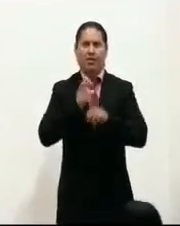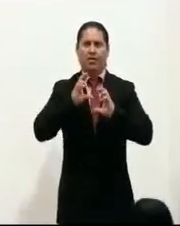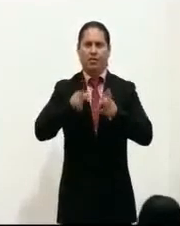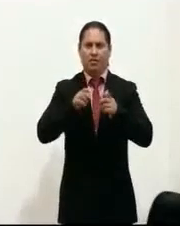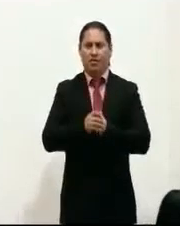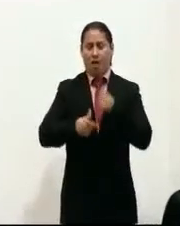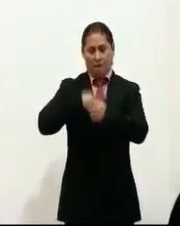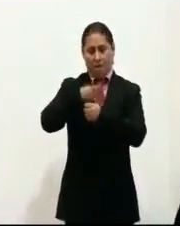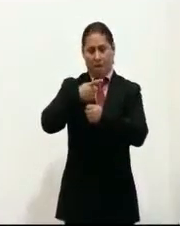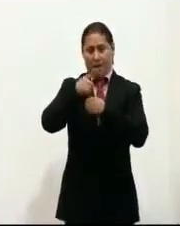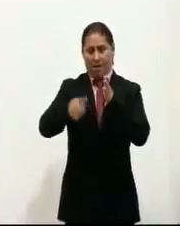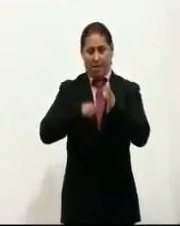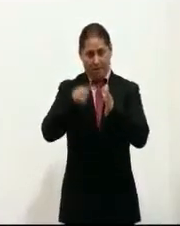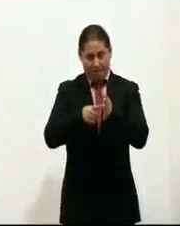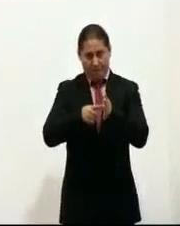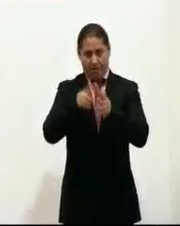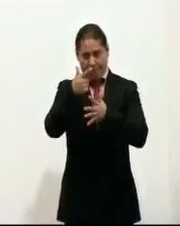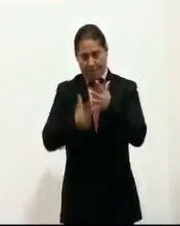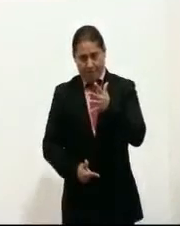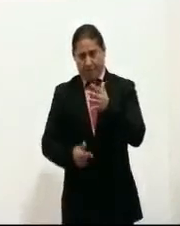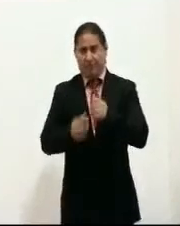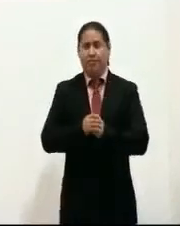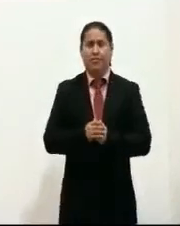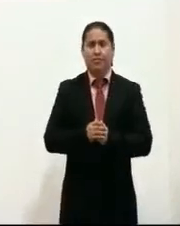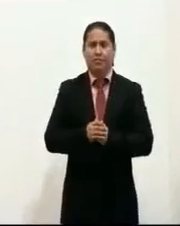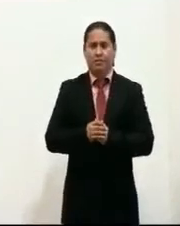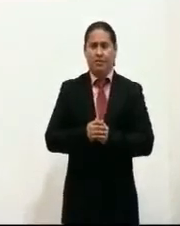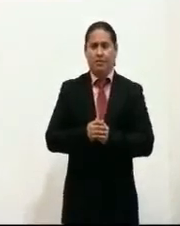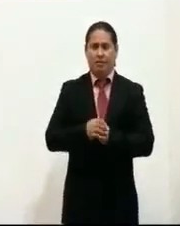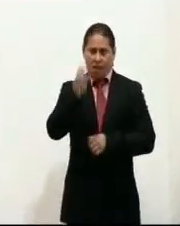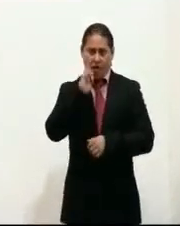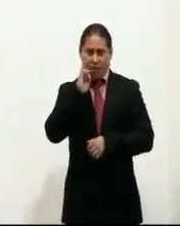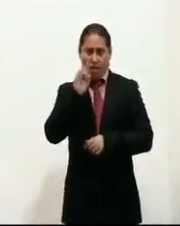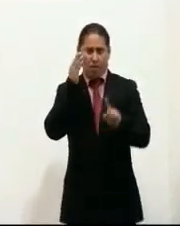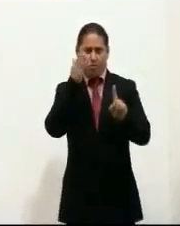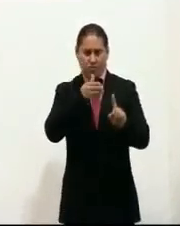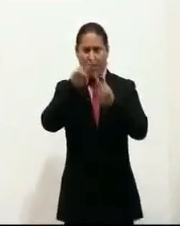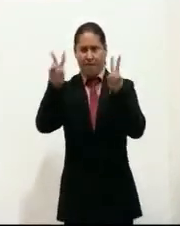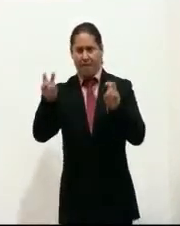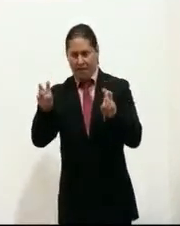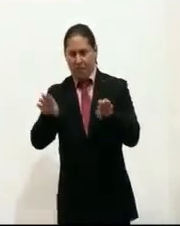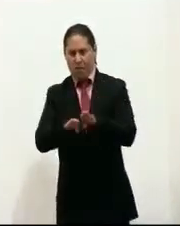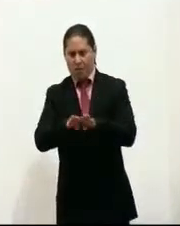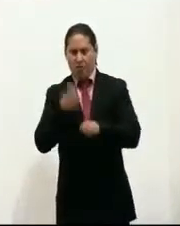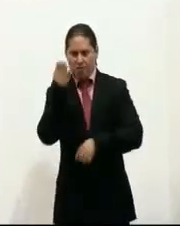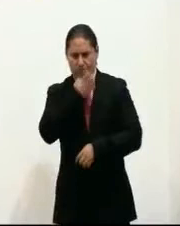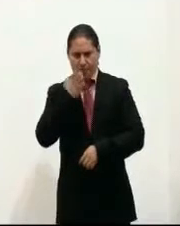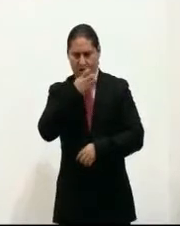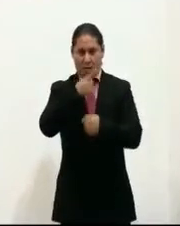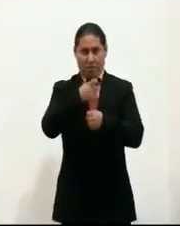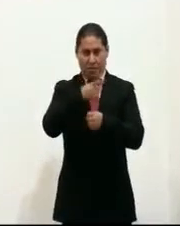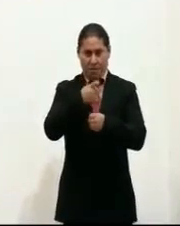en primer lugar quiero hacer razonar respecto a este tema. En primer lugar, se hace